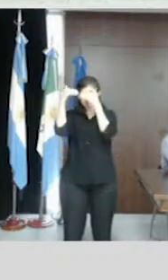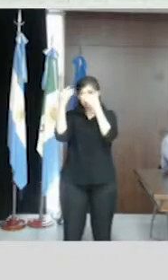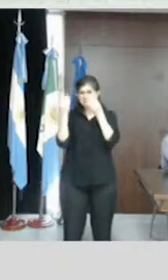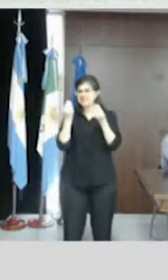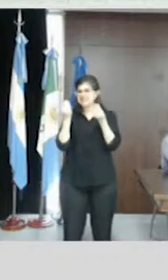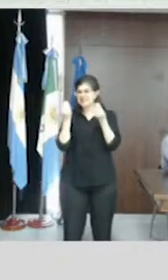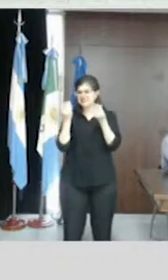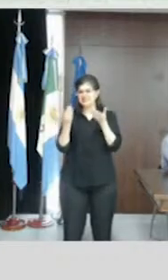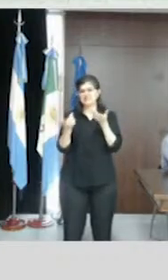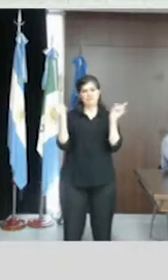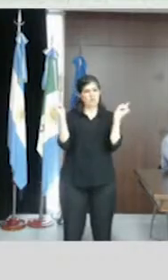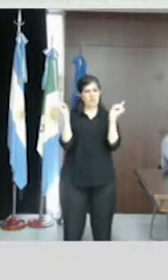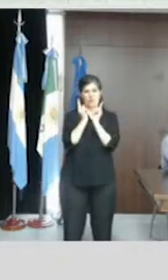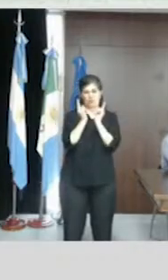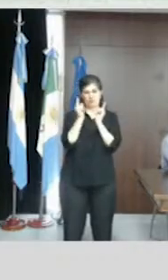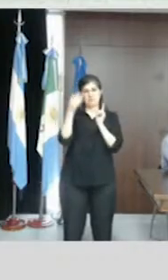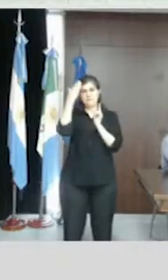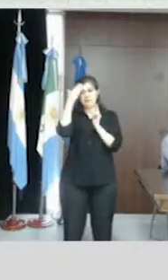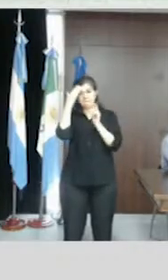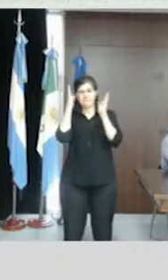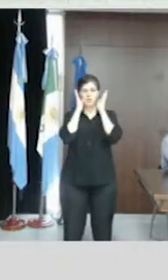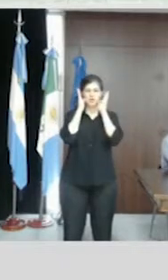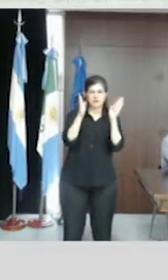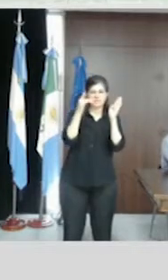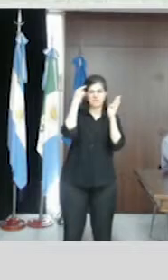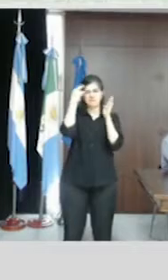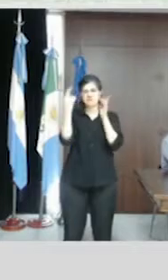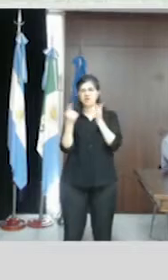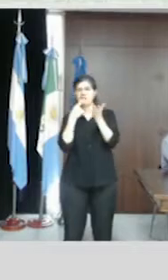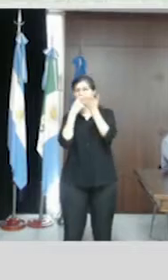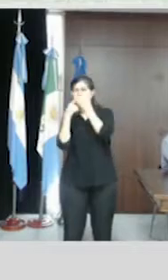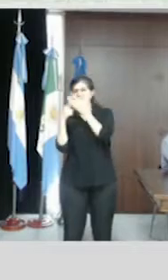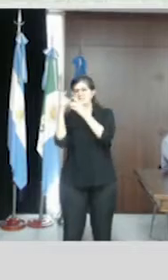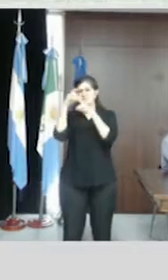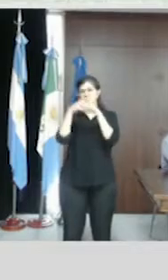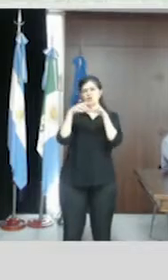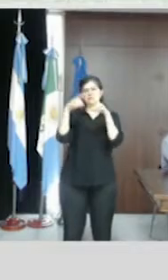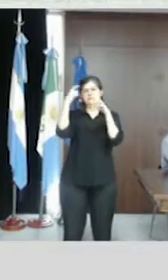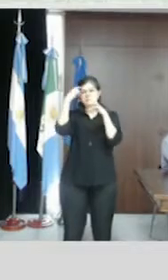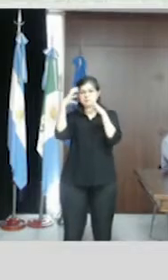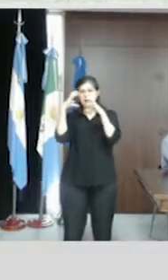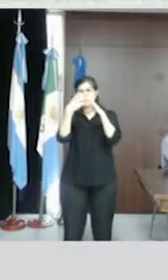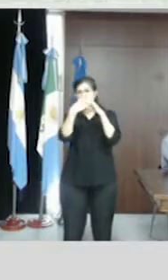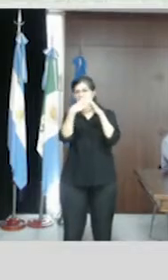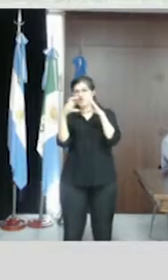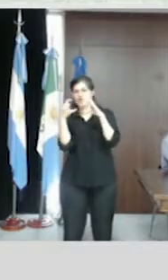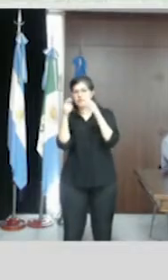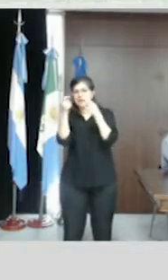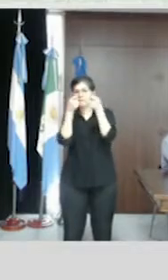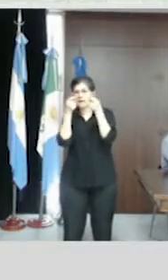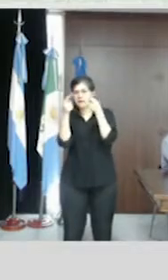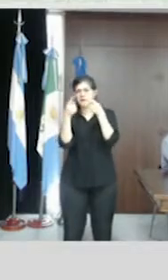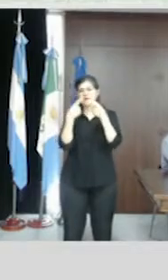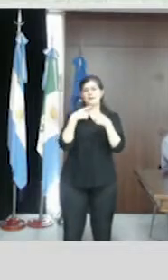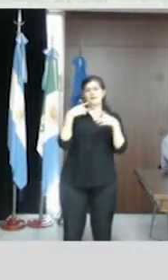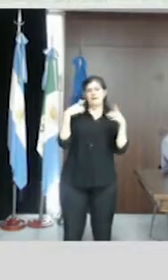Rápido y sintéticamente, memoria, atención, funciones ejecutivas frontales. No voy a entrar en detalle ahora, lenguaje, percepción